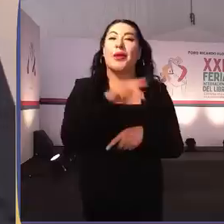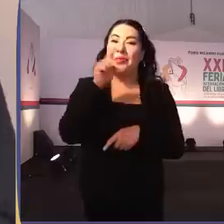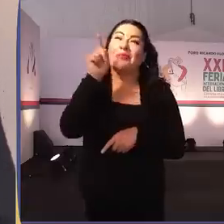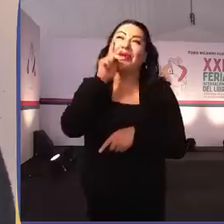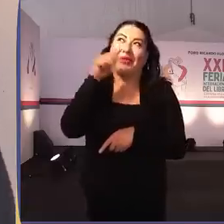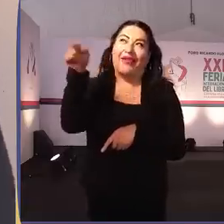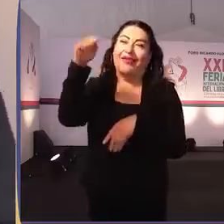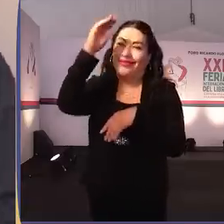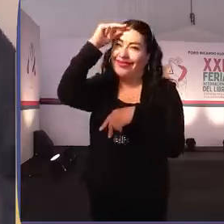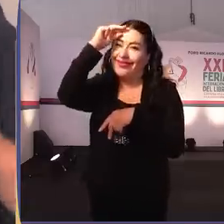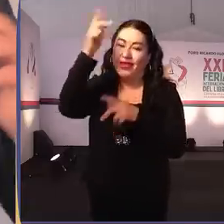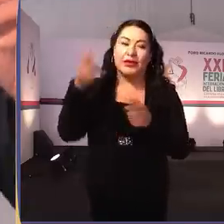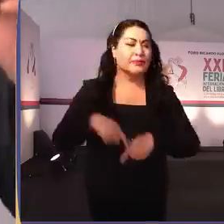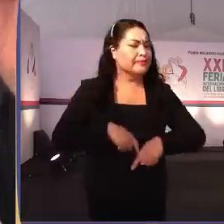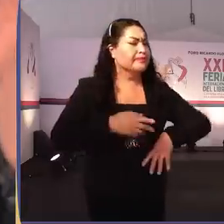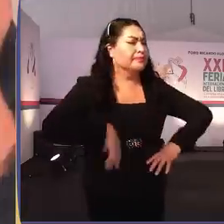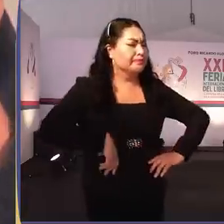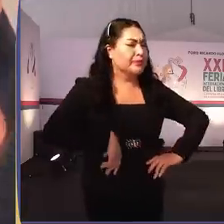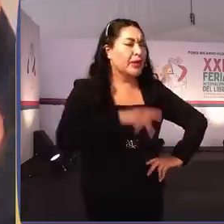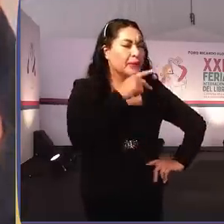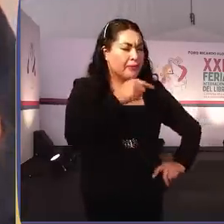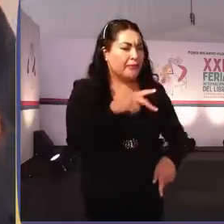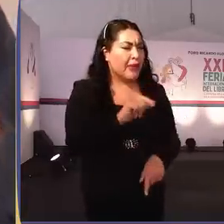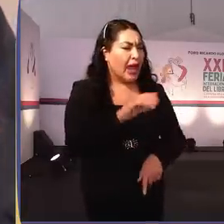dijo: Paquín, si